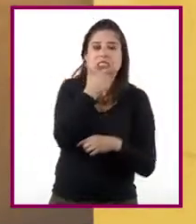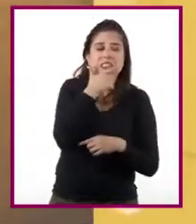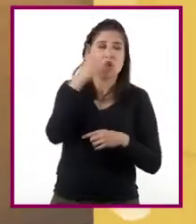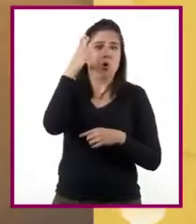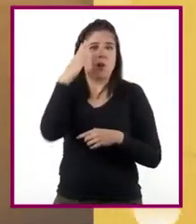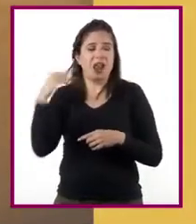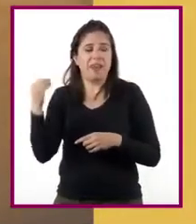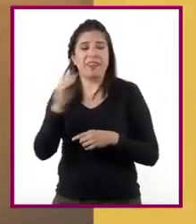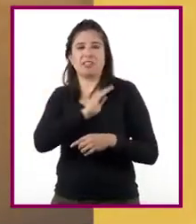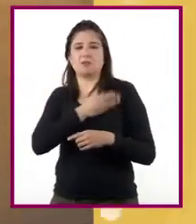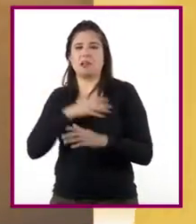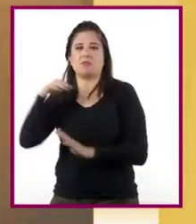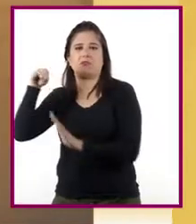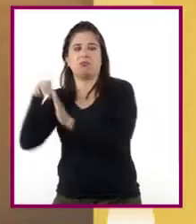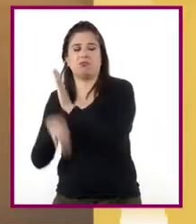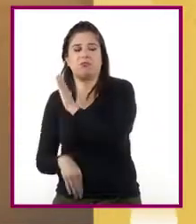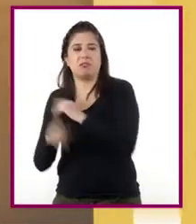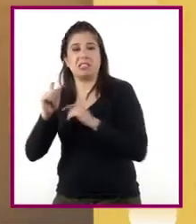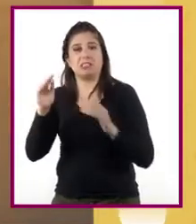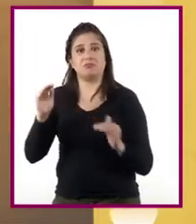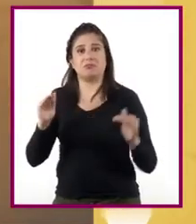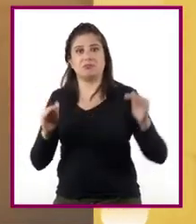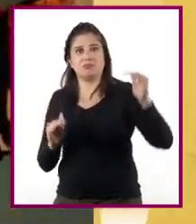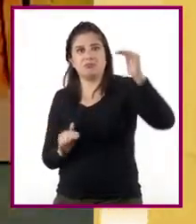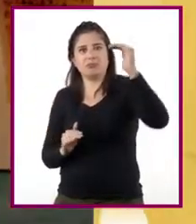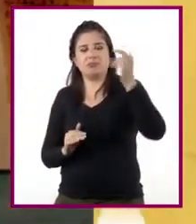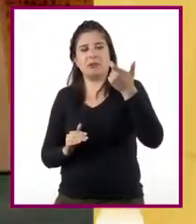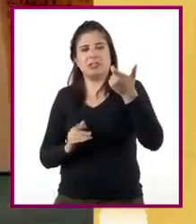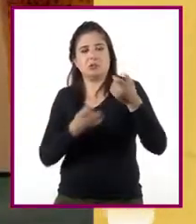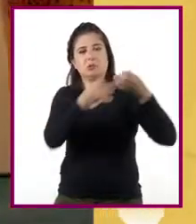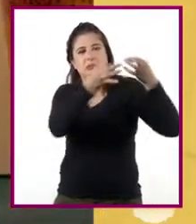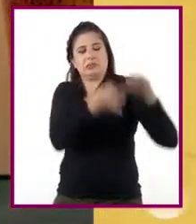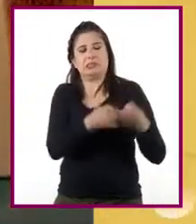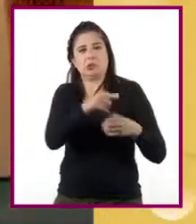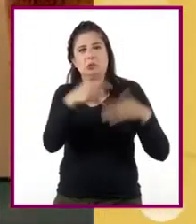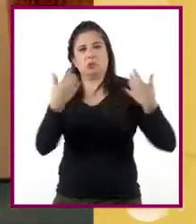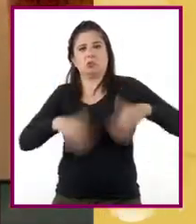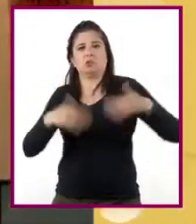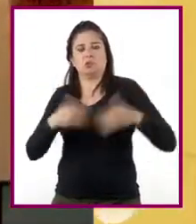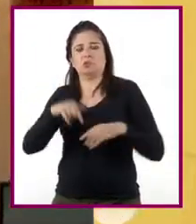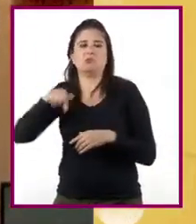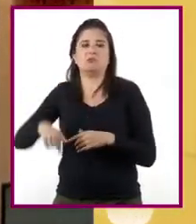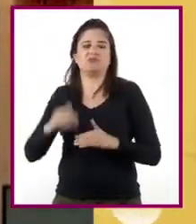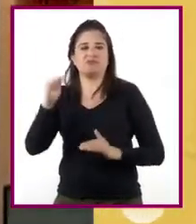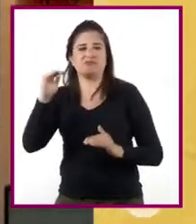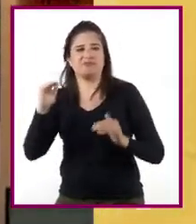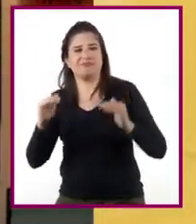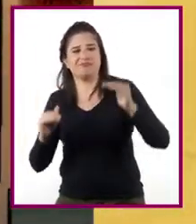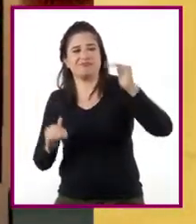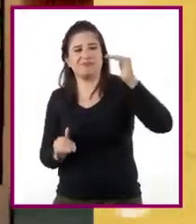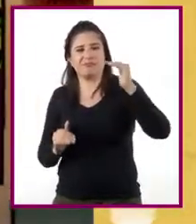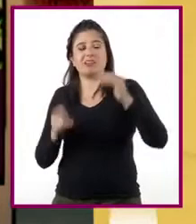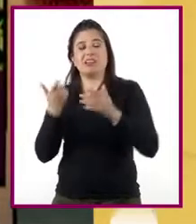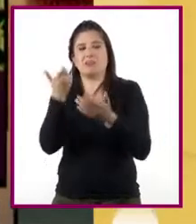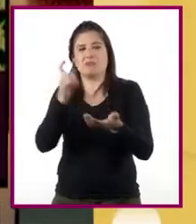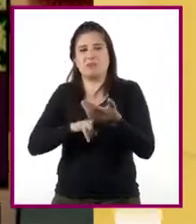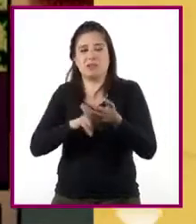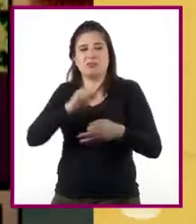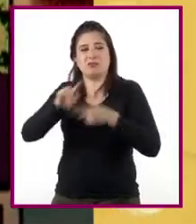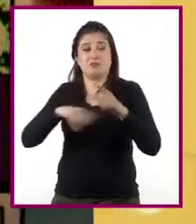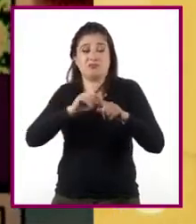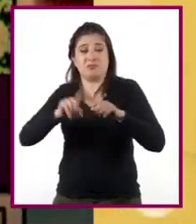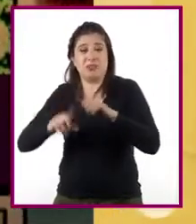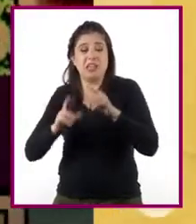holandesas, las cuales las superaban en calidad y precio debido a los métodos de producción implementados a partir de la Revolución